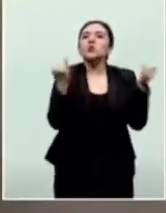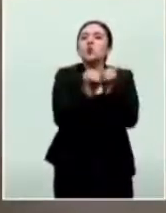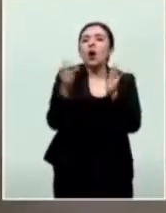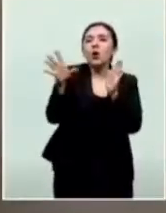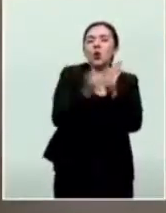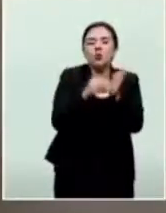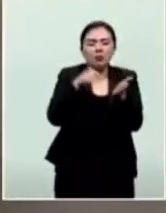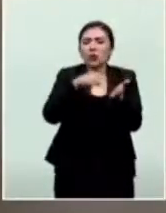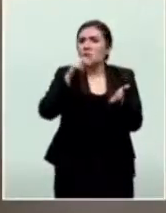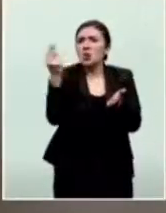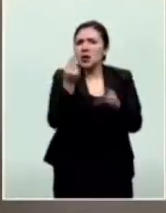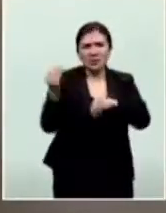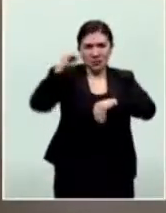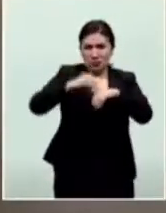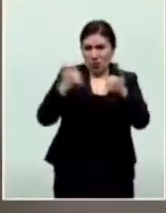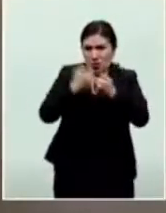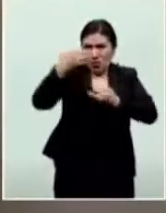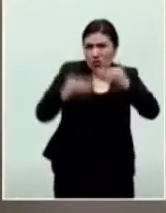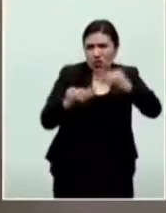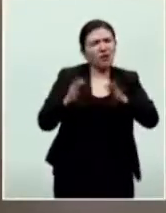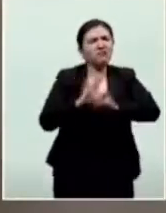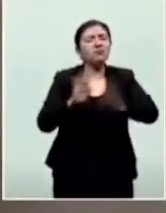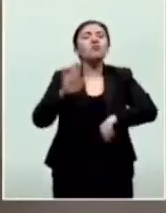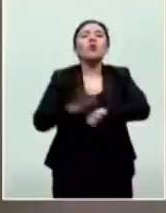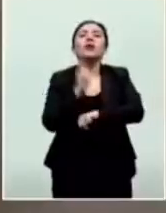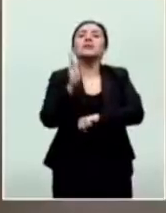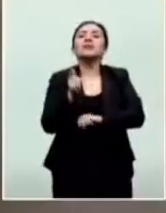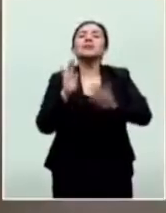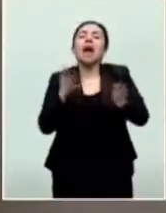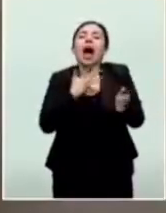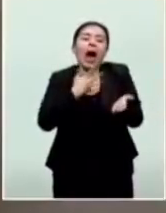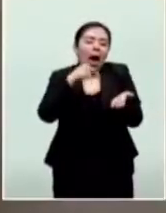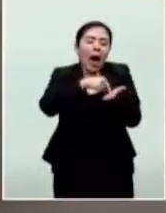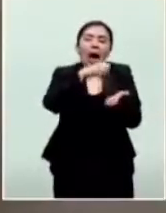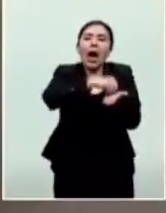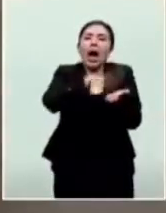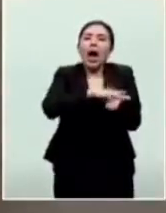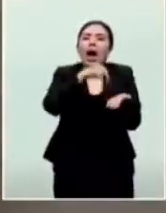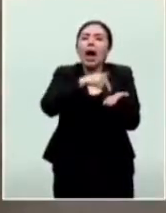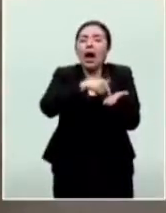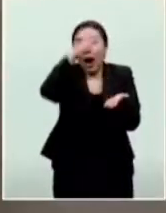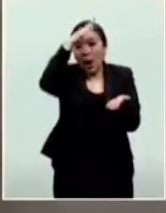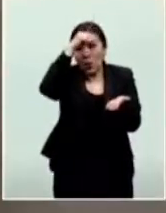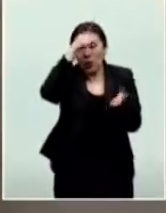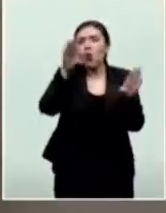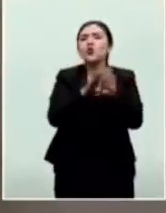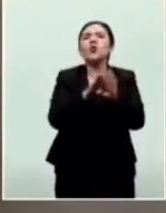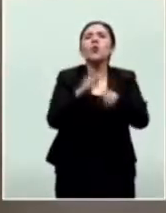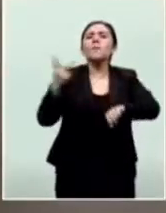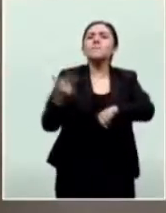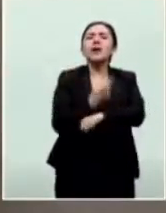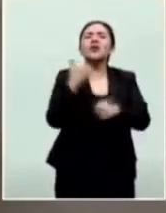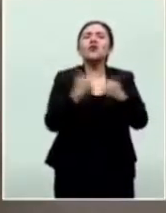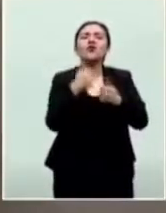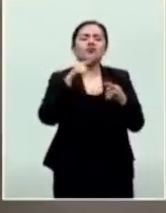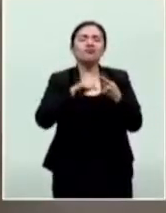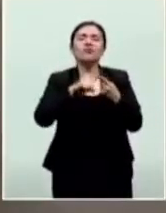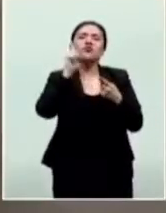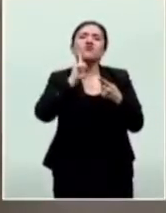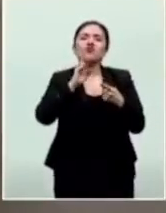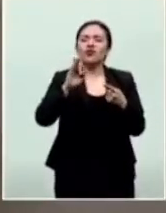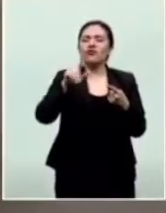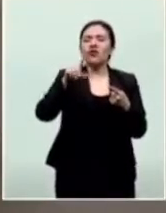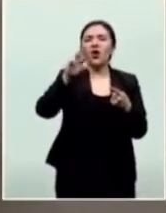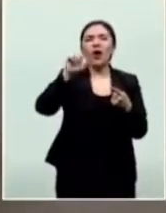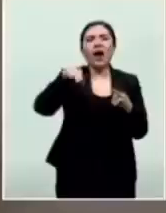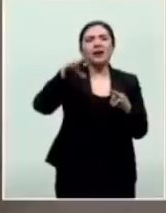ya no necesitar llegar a la Corte, derivado precisamente de lo que hicimos en este caso. Como lo hicimos en el caso Florence Cassé, como lo